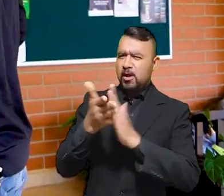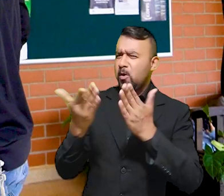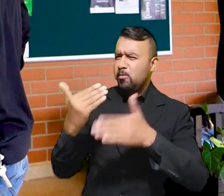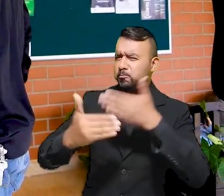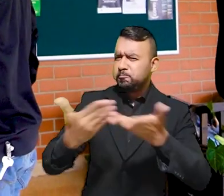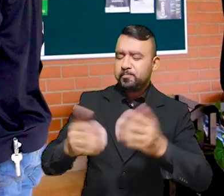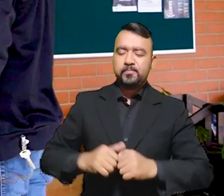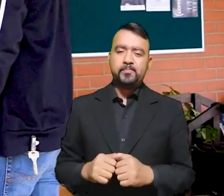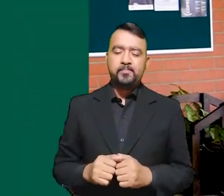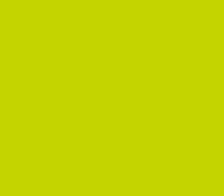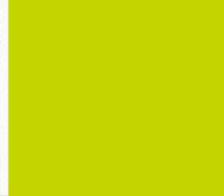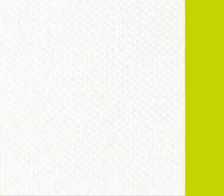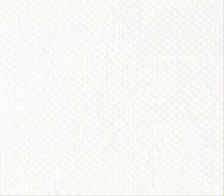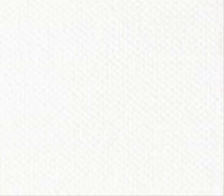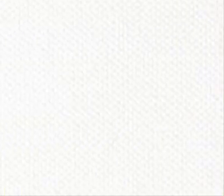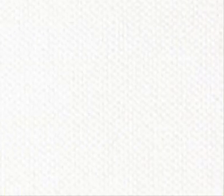y esto fue lo que nos compartió.